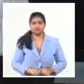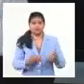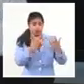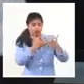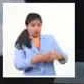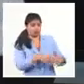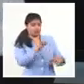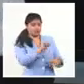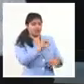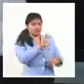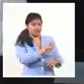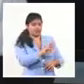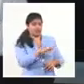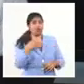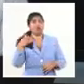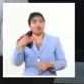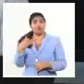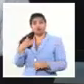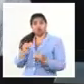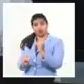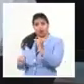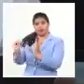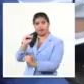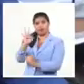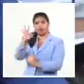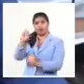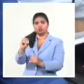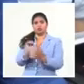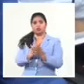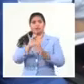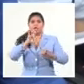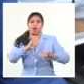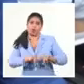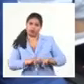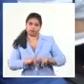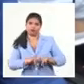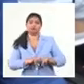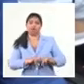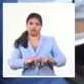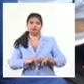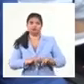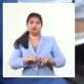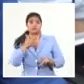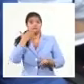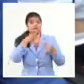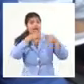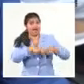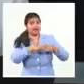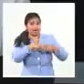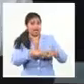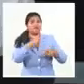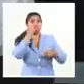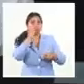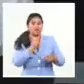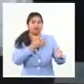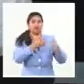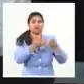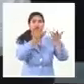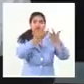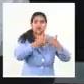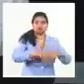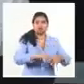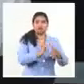después llegar a 80. Y en esta propia termoeléctrica hay importantes inversiones